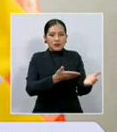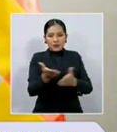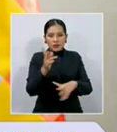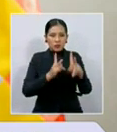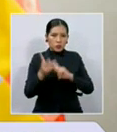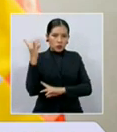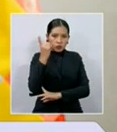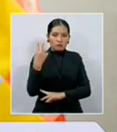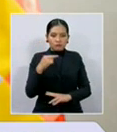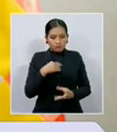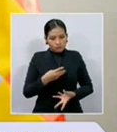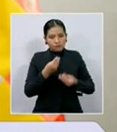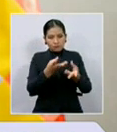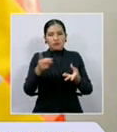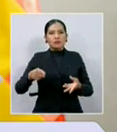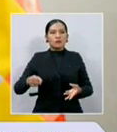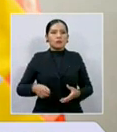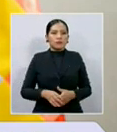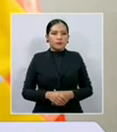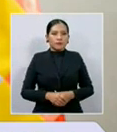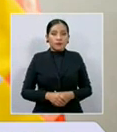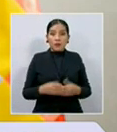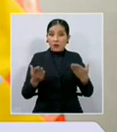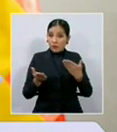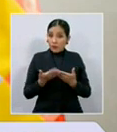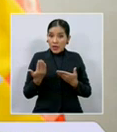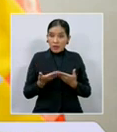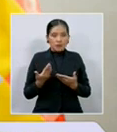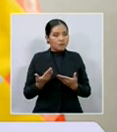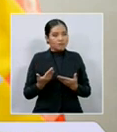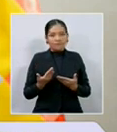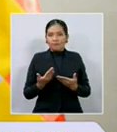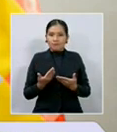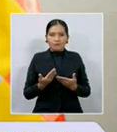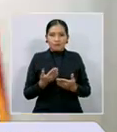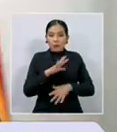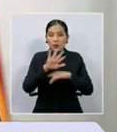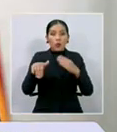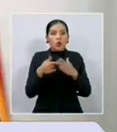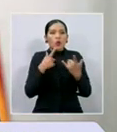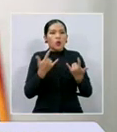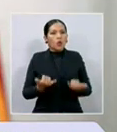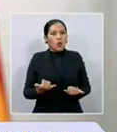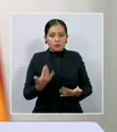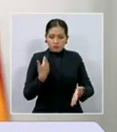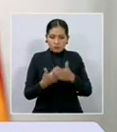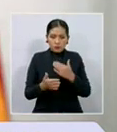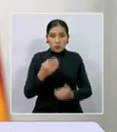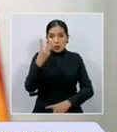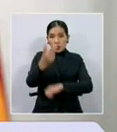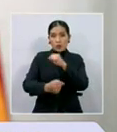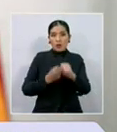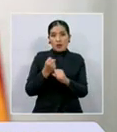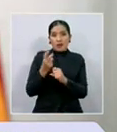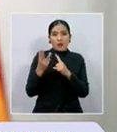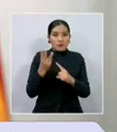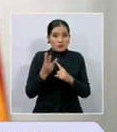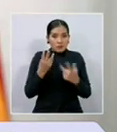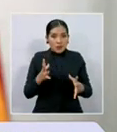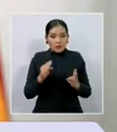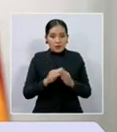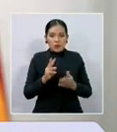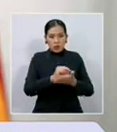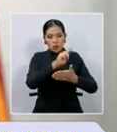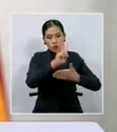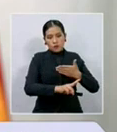debemos. No ha sido fácil, hermanas y hermanos, pero hoy, a 2 años y medio de noviembre